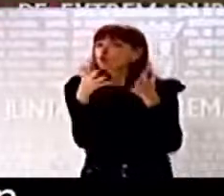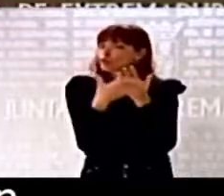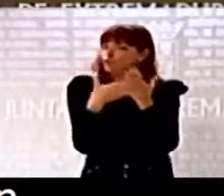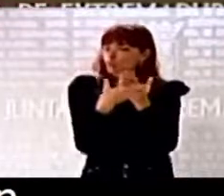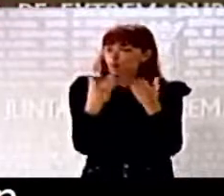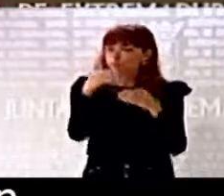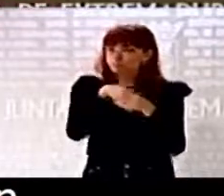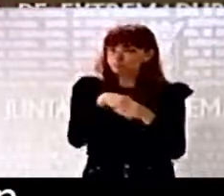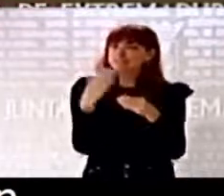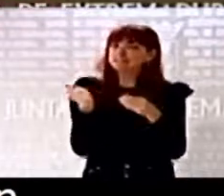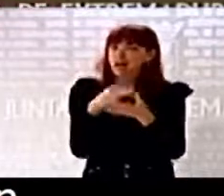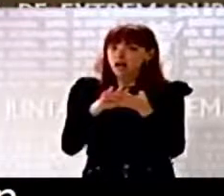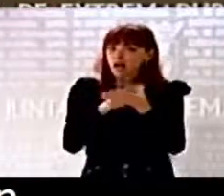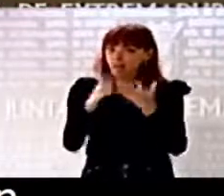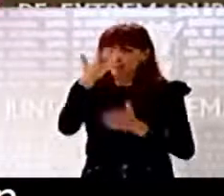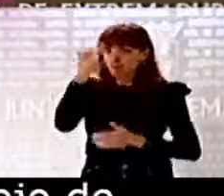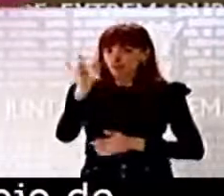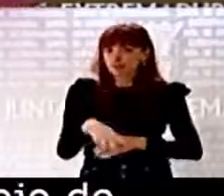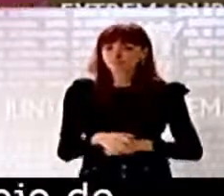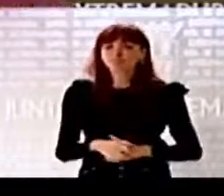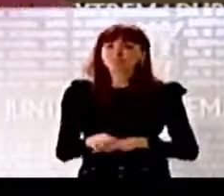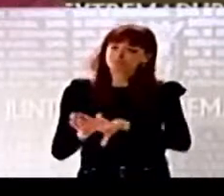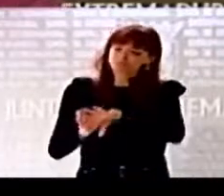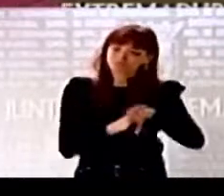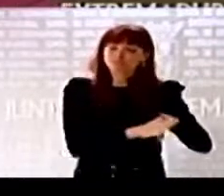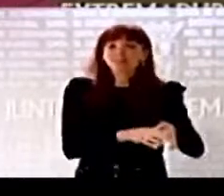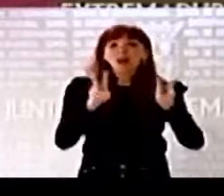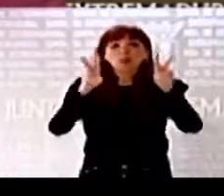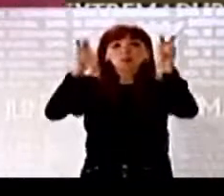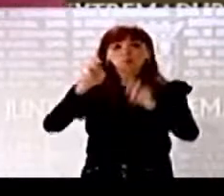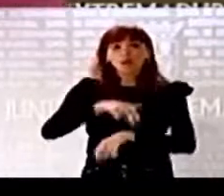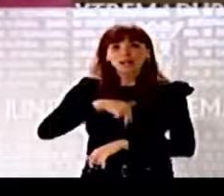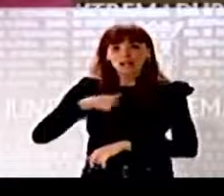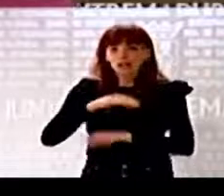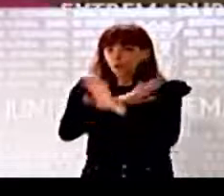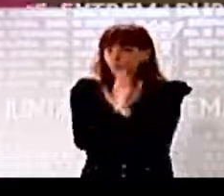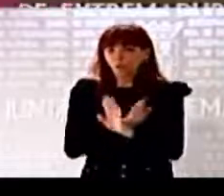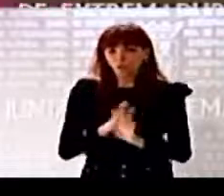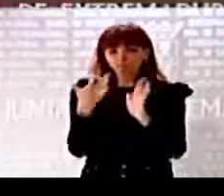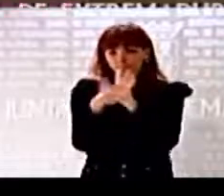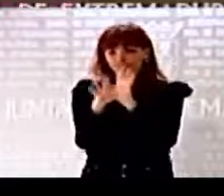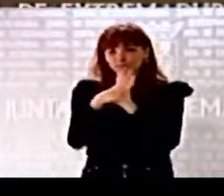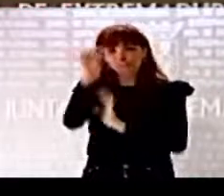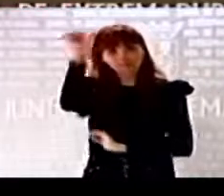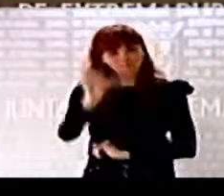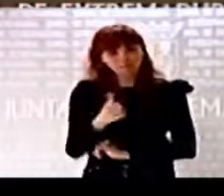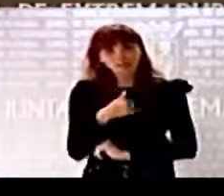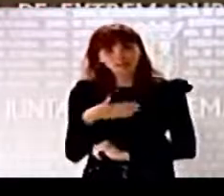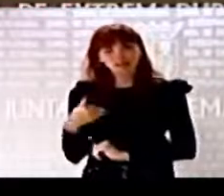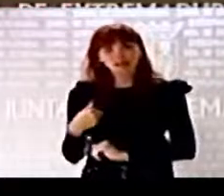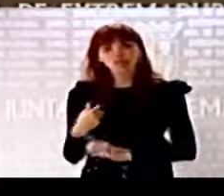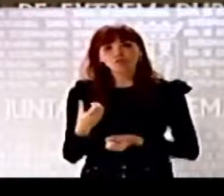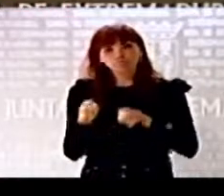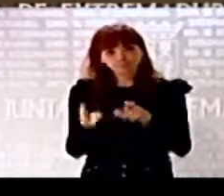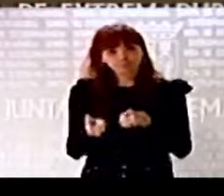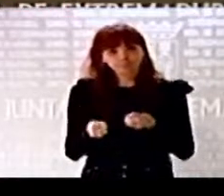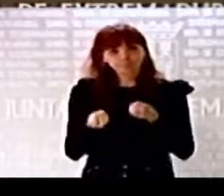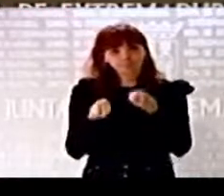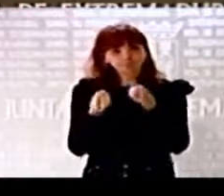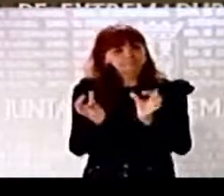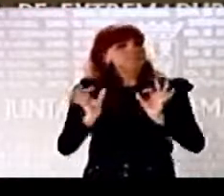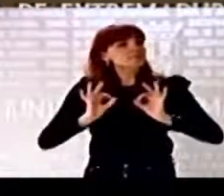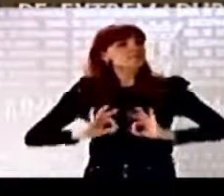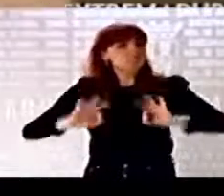Gobierno. Asuntos generales, para ir al último asunto que sobre el que quiero hacer